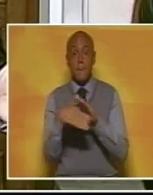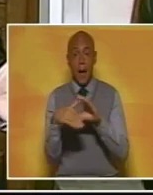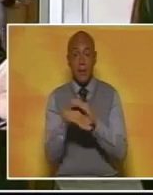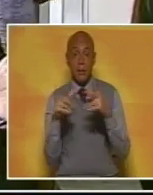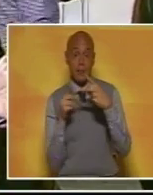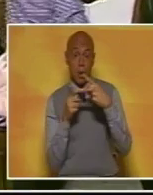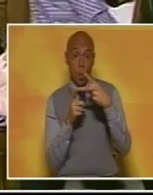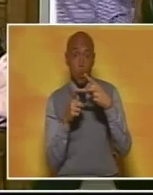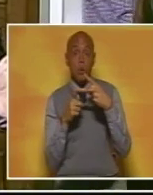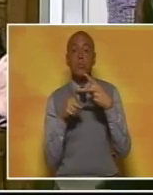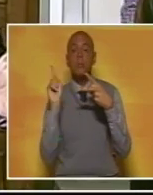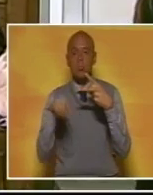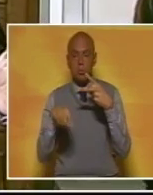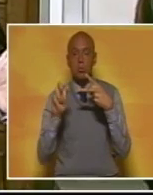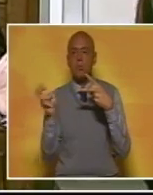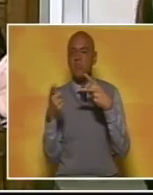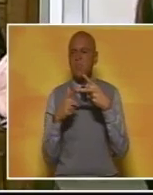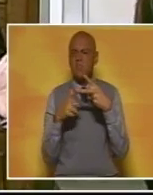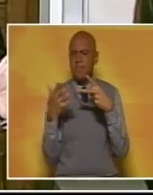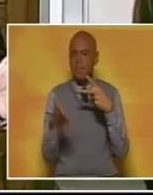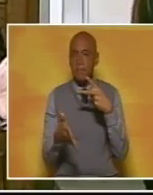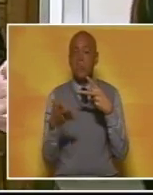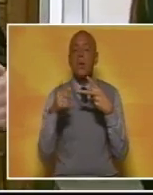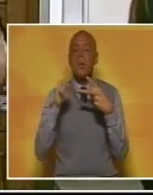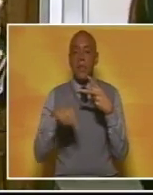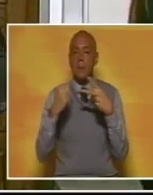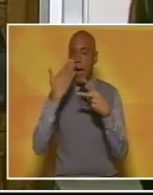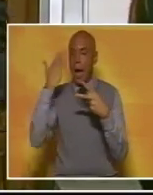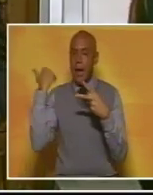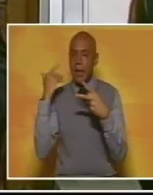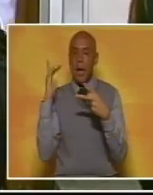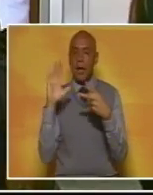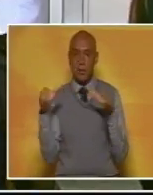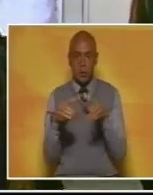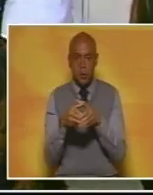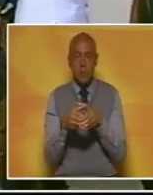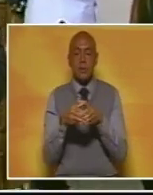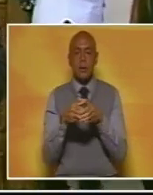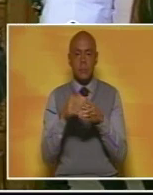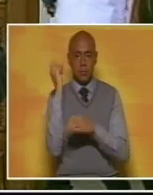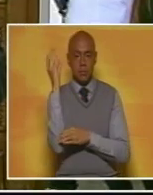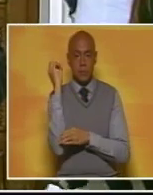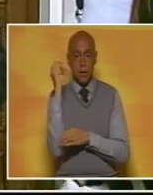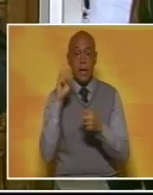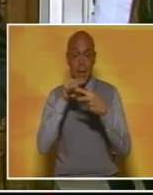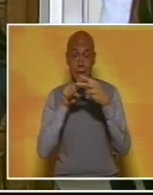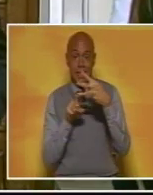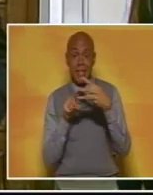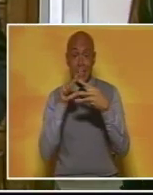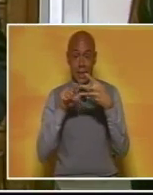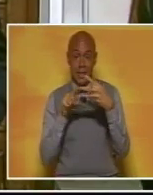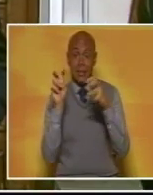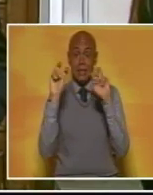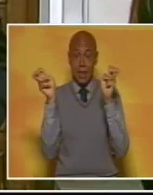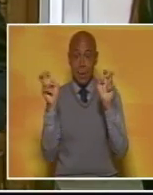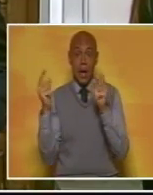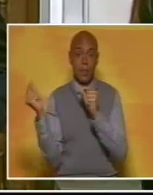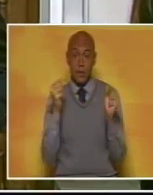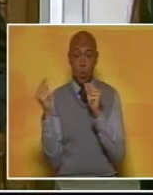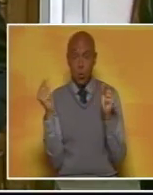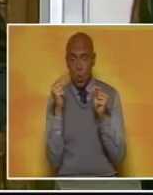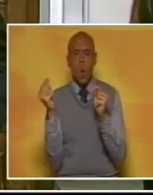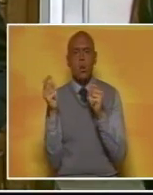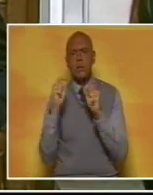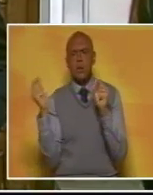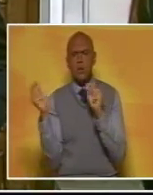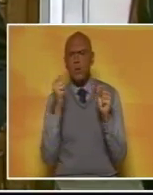agenda que estaba prevista para la sesión de ayer. Eran 3 puntos, entre los cuales estaba una discusión sobre el